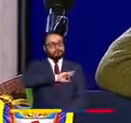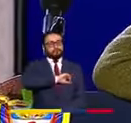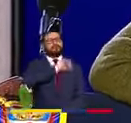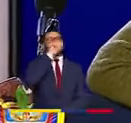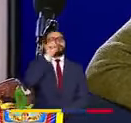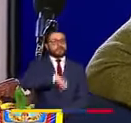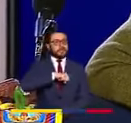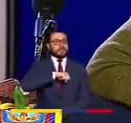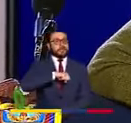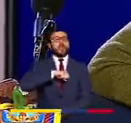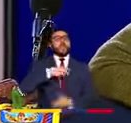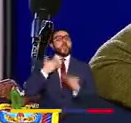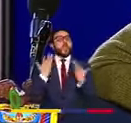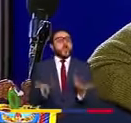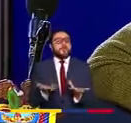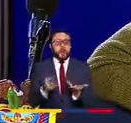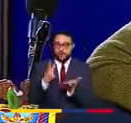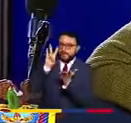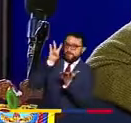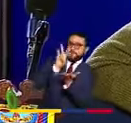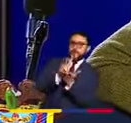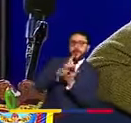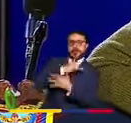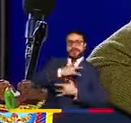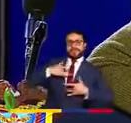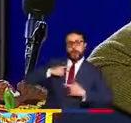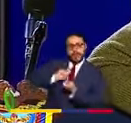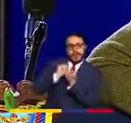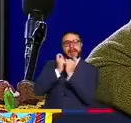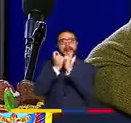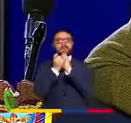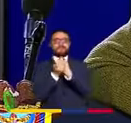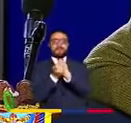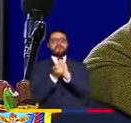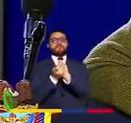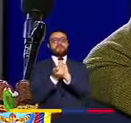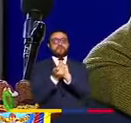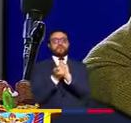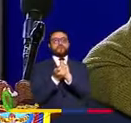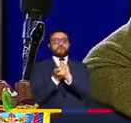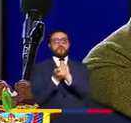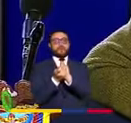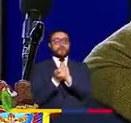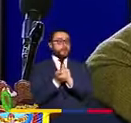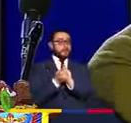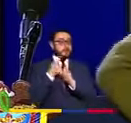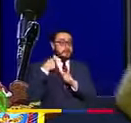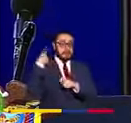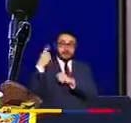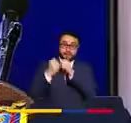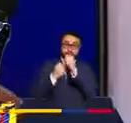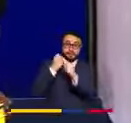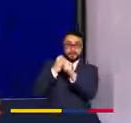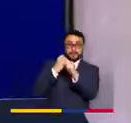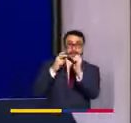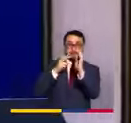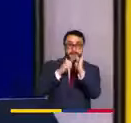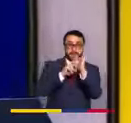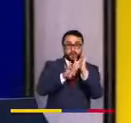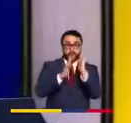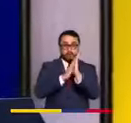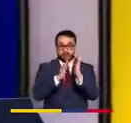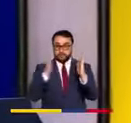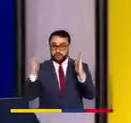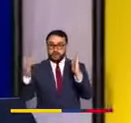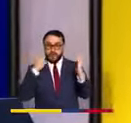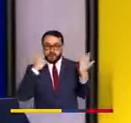hecho, cambiando el modelo de salud. Y ya tenemos en el siguiente año, del 2024 al